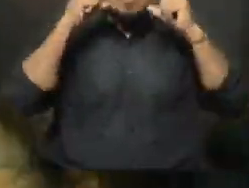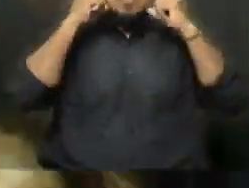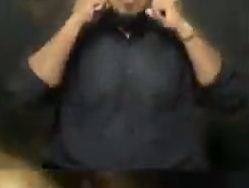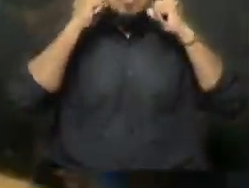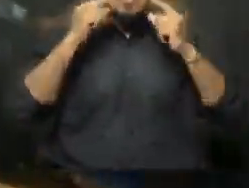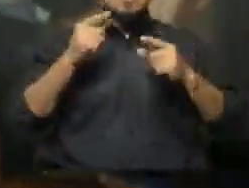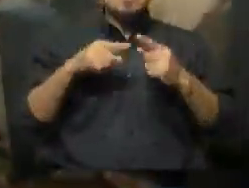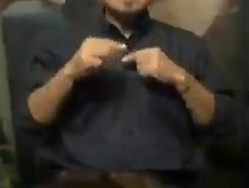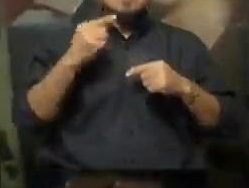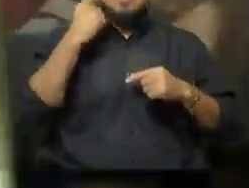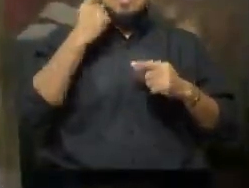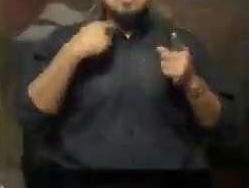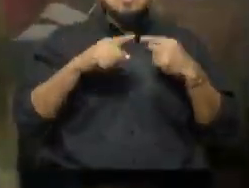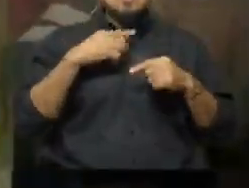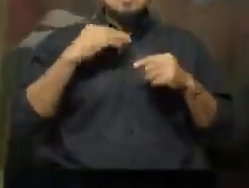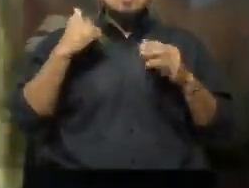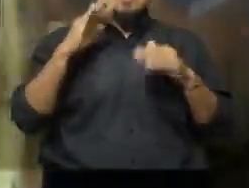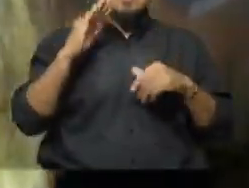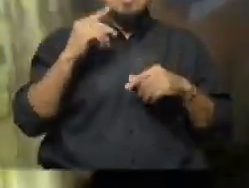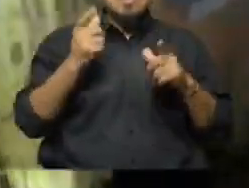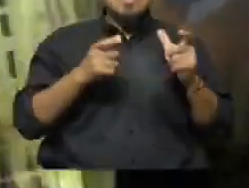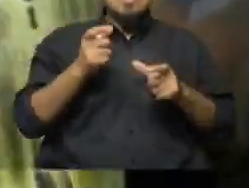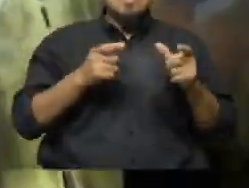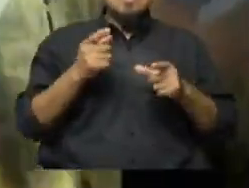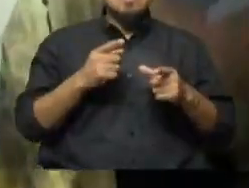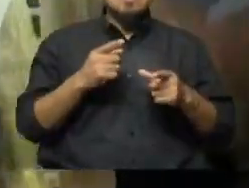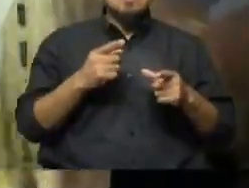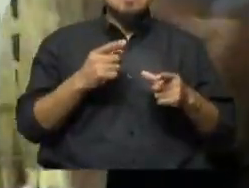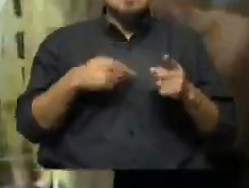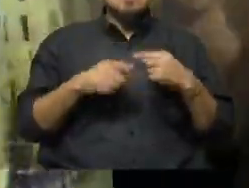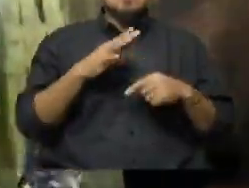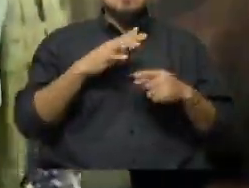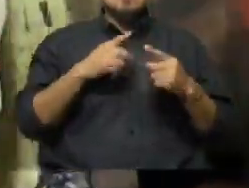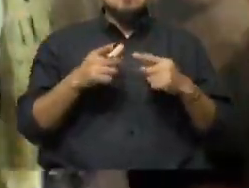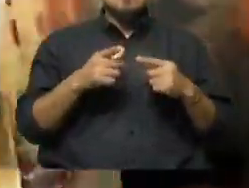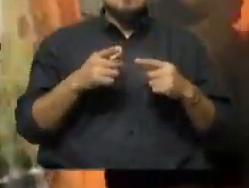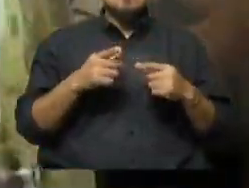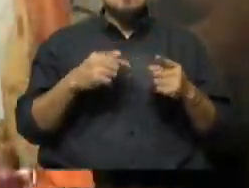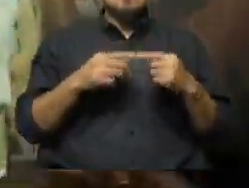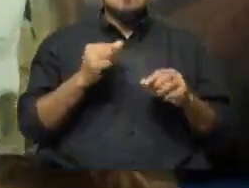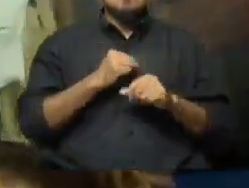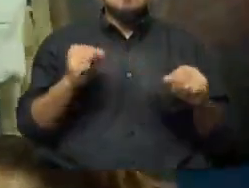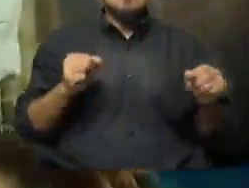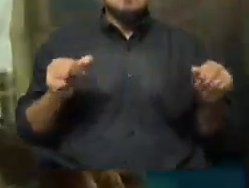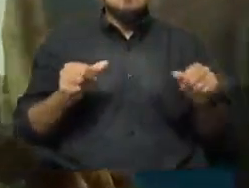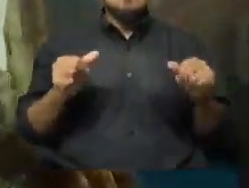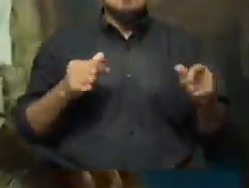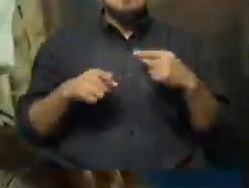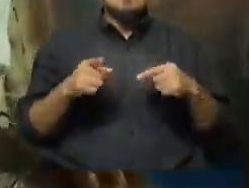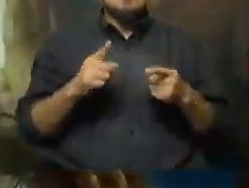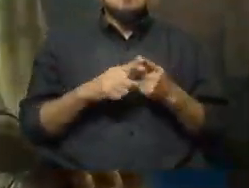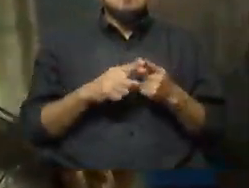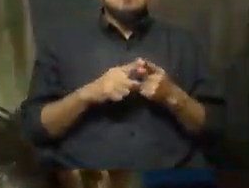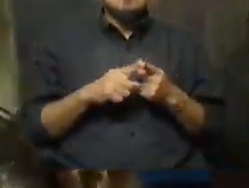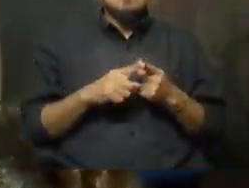de prevención, pero la mayor cantidad de gente está disfrutando porque, bueno, aflojó un poquito la pandemia y nos permite disfrutar la fiesta así.